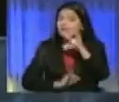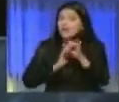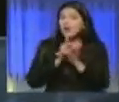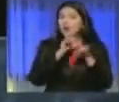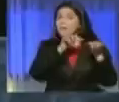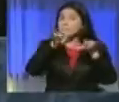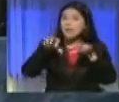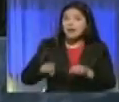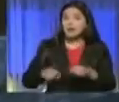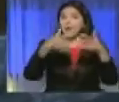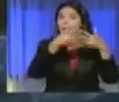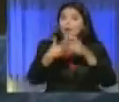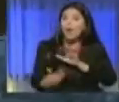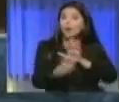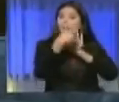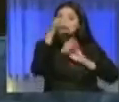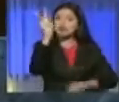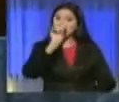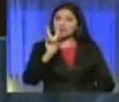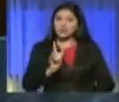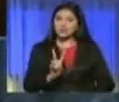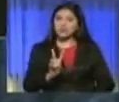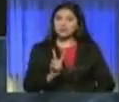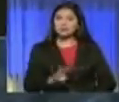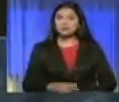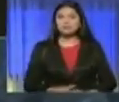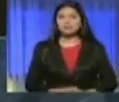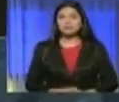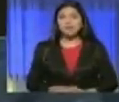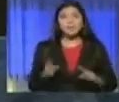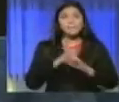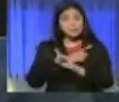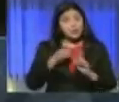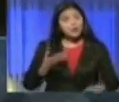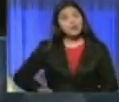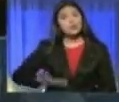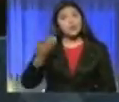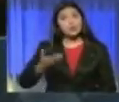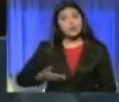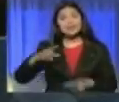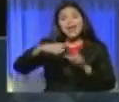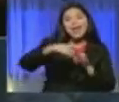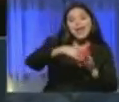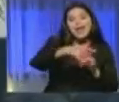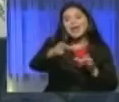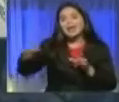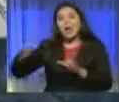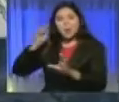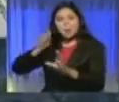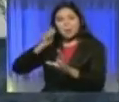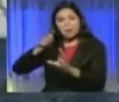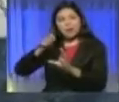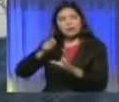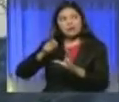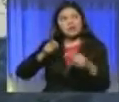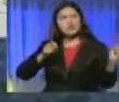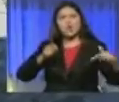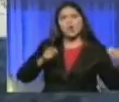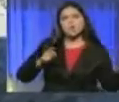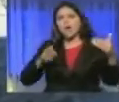imperialismo norteamericano contra Venezuela. Y es tan importante el arco minero, por eso es que lo atacan desde todos los